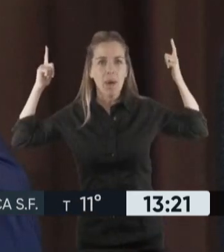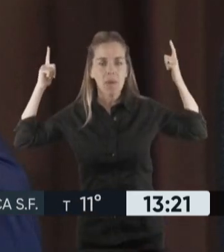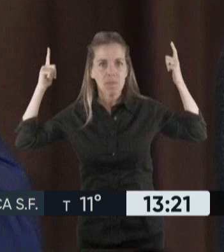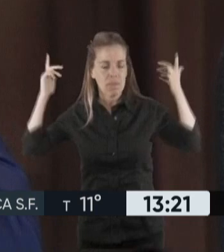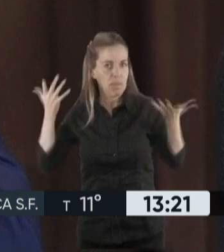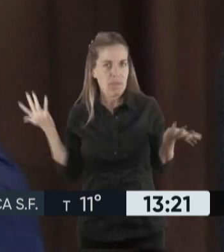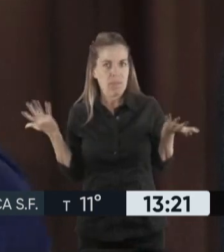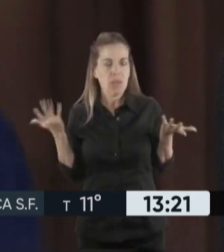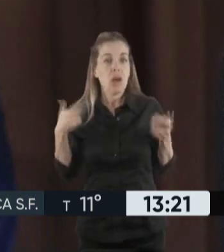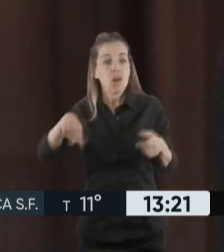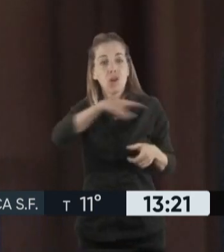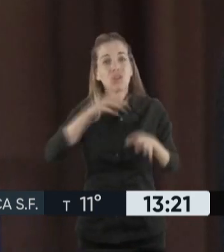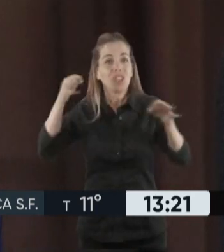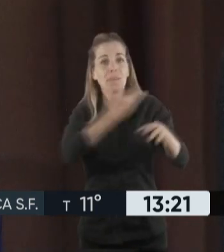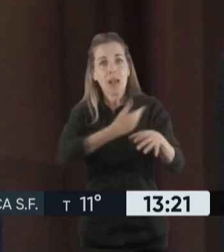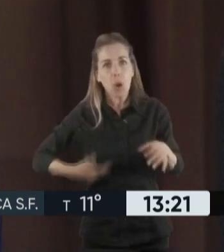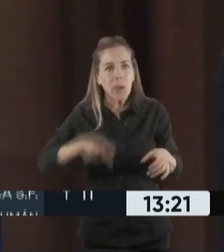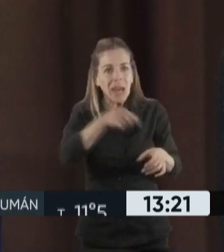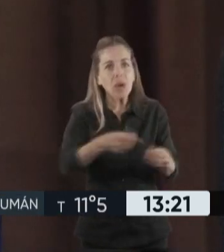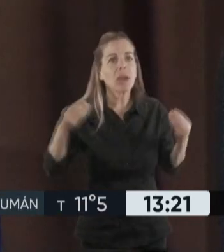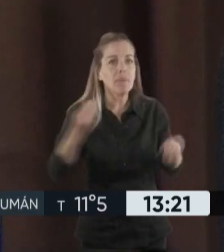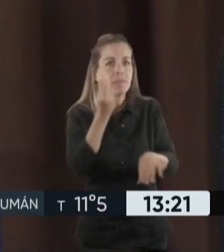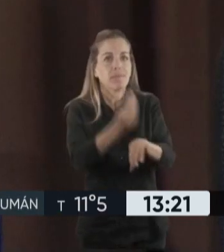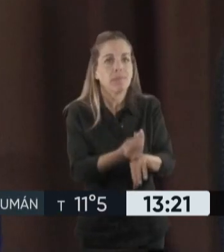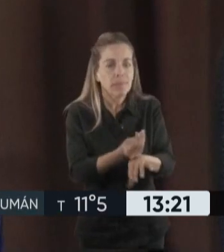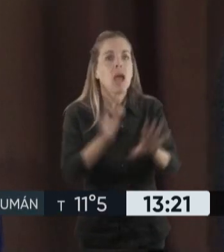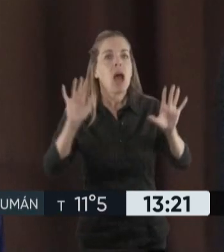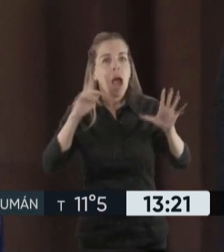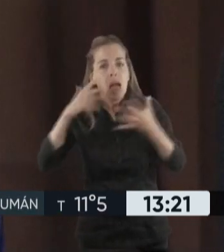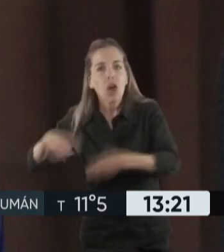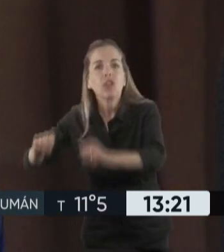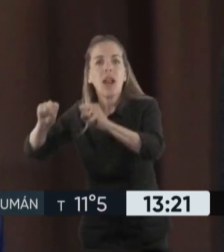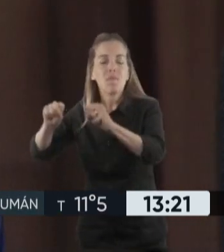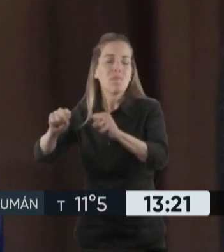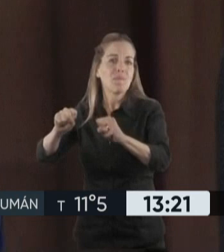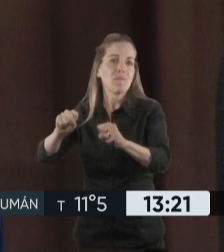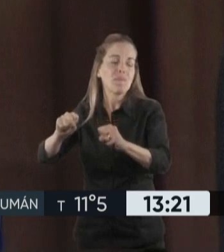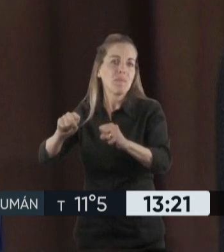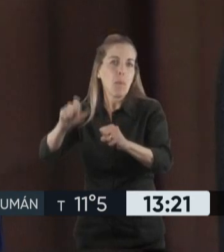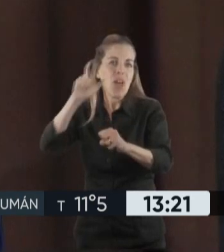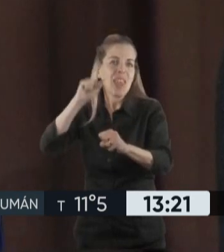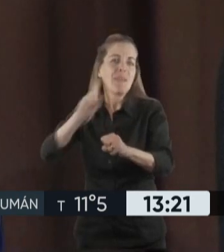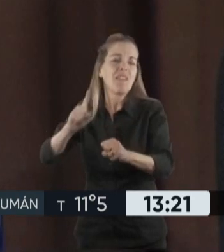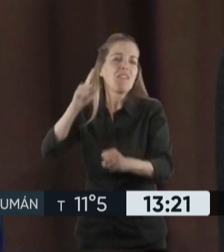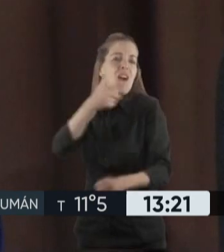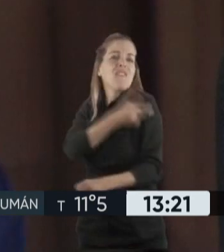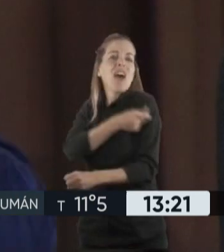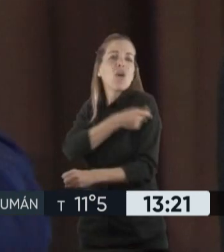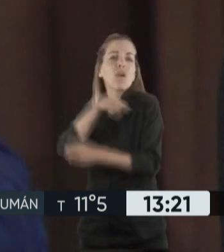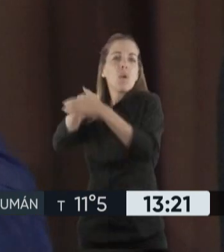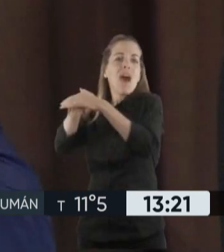Llegamos y decenas de miles de vacunas estaban arrumbadas en depósitos de la